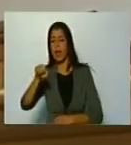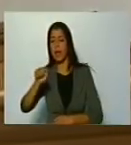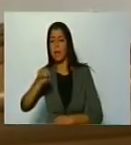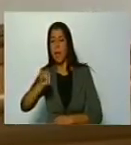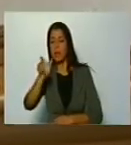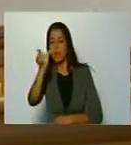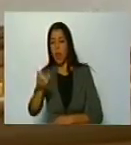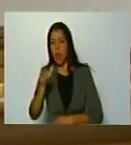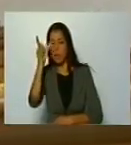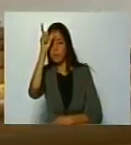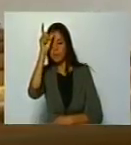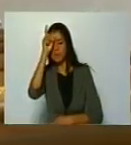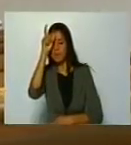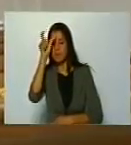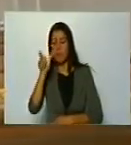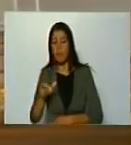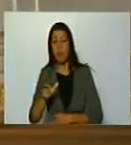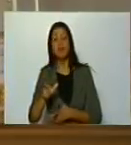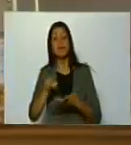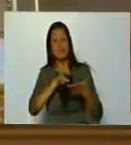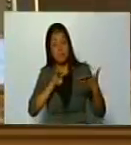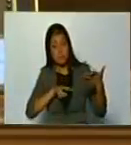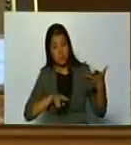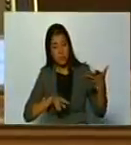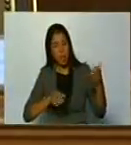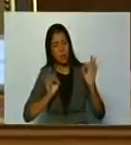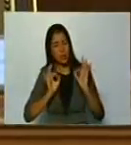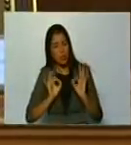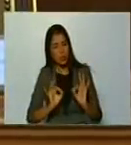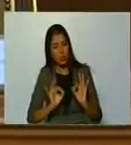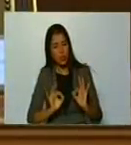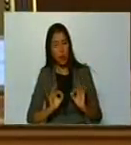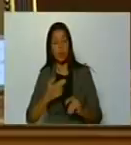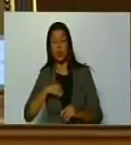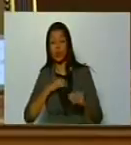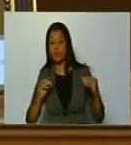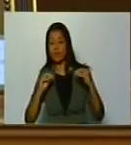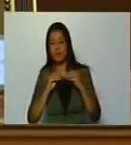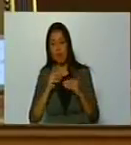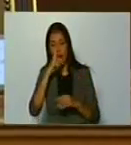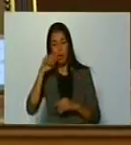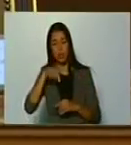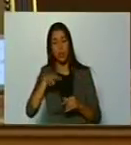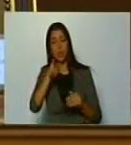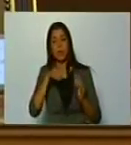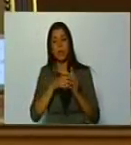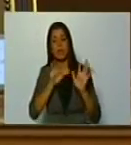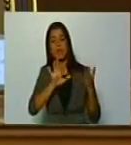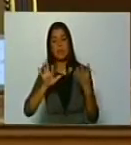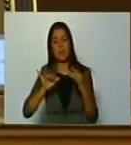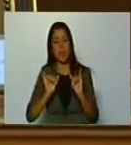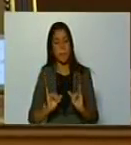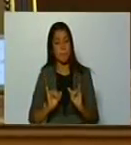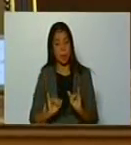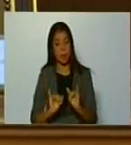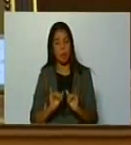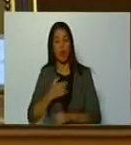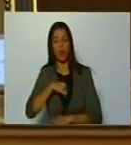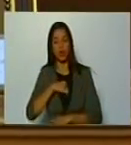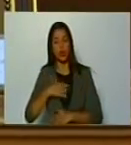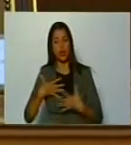para que sepamos también que estamos nosotros hoy, año 2017, sanando en